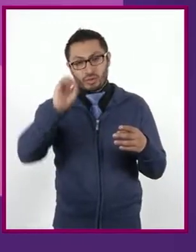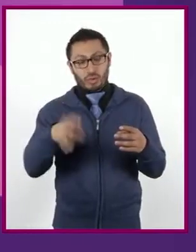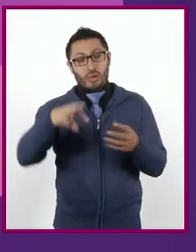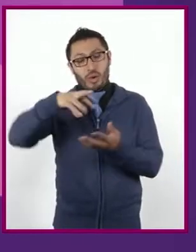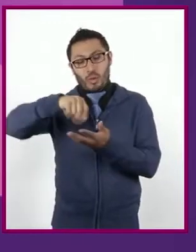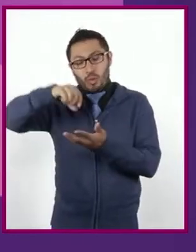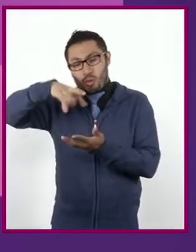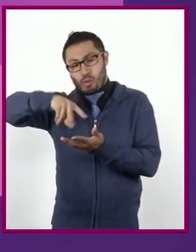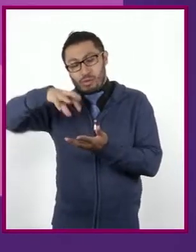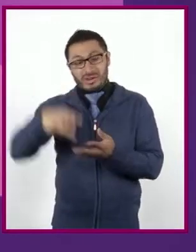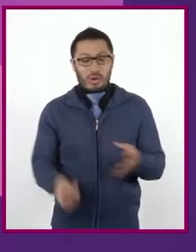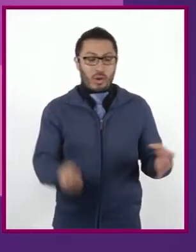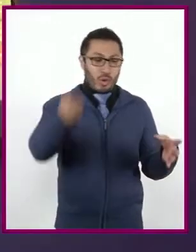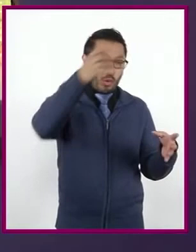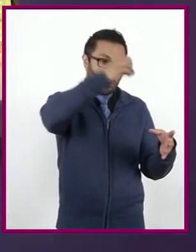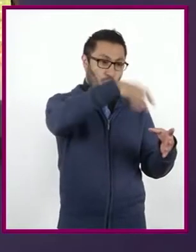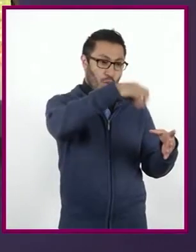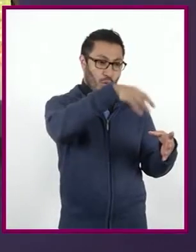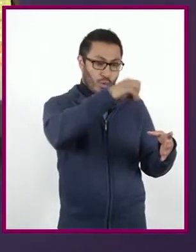la sustancia que se disuelve.